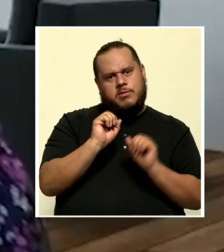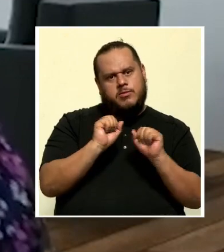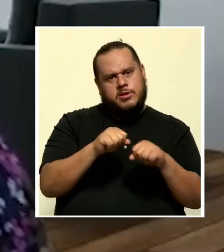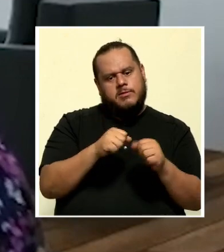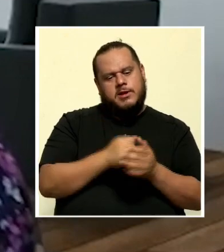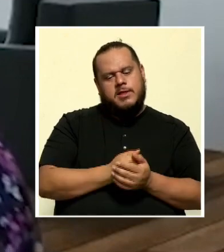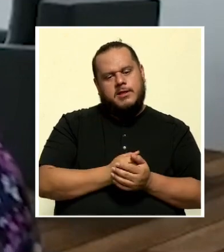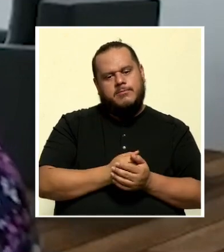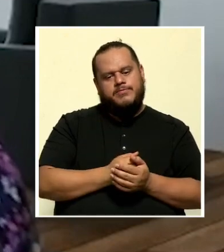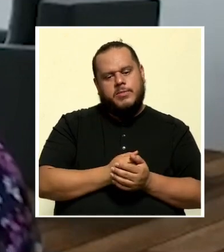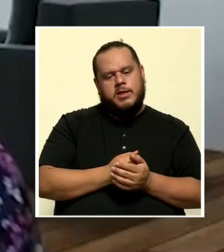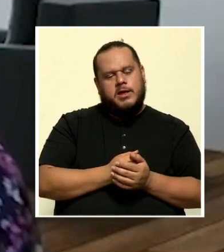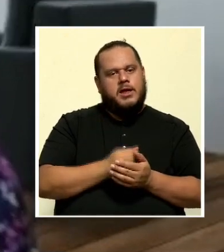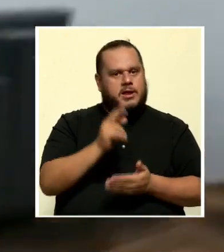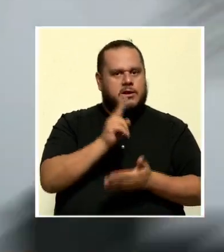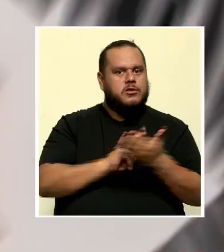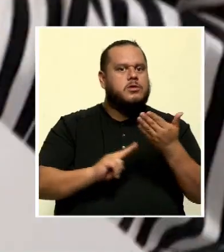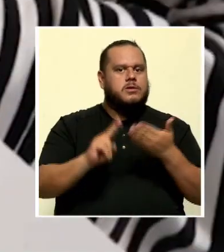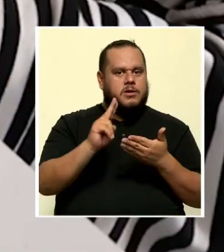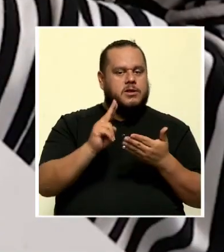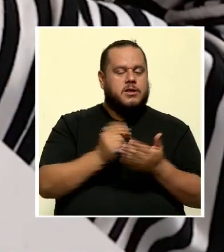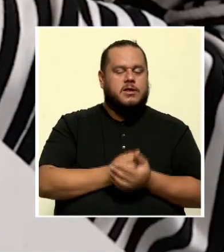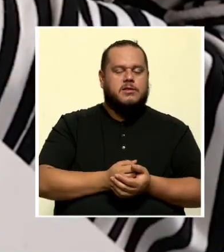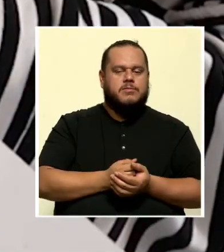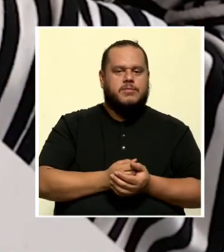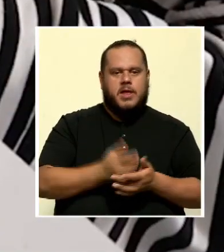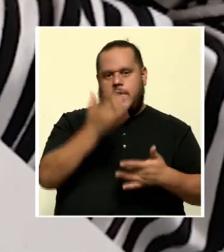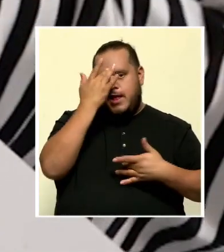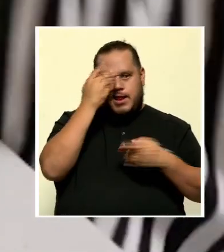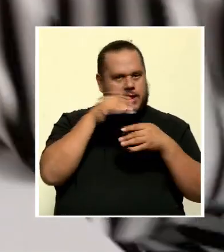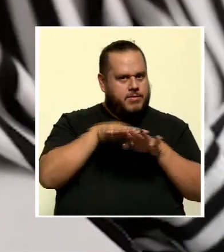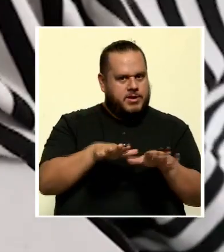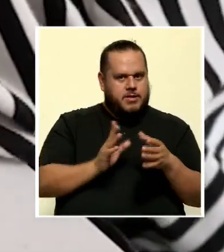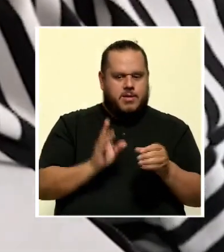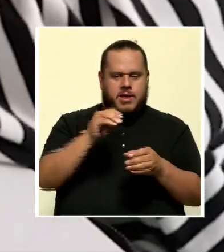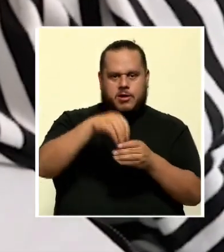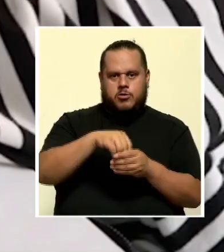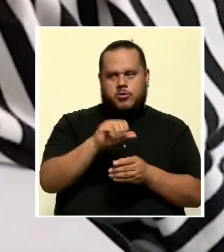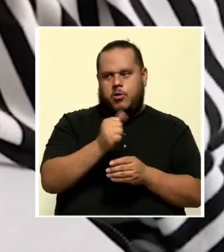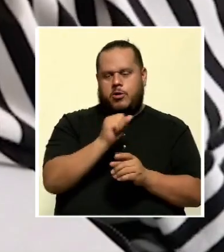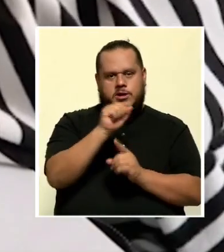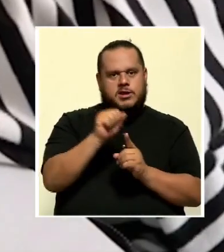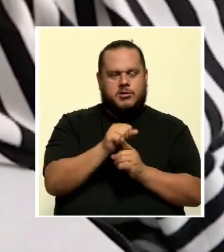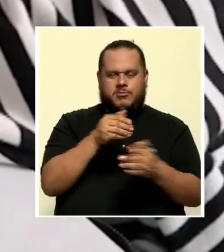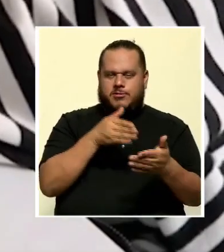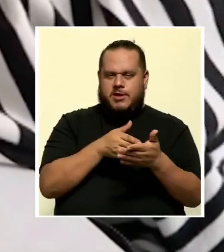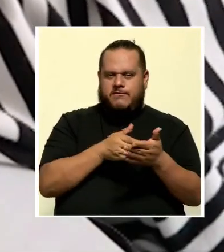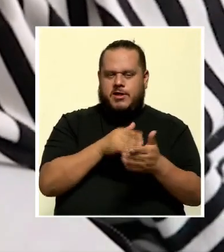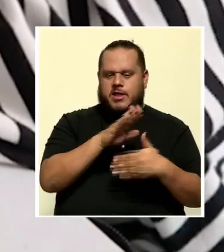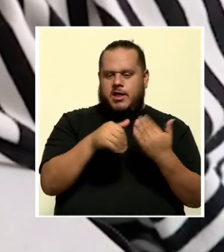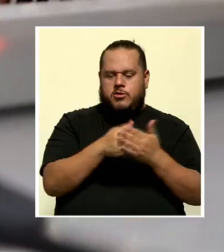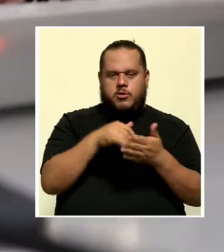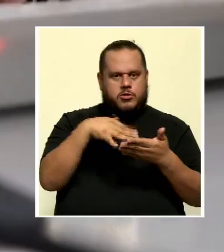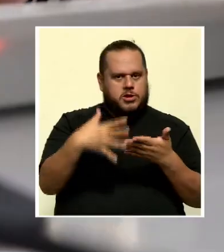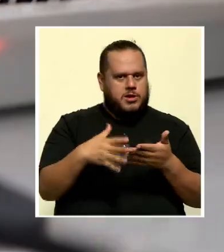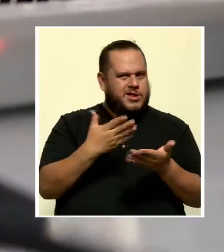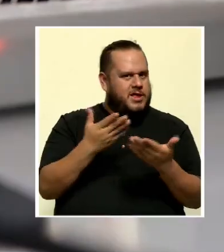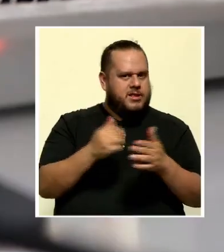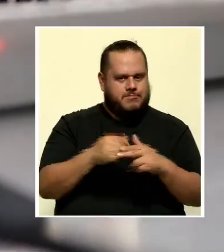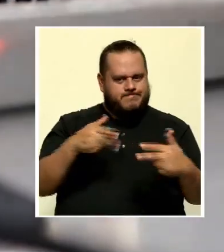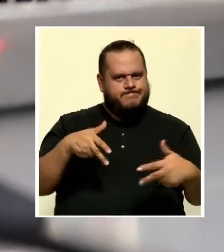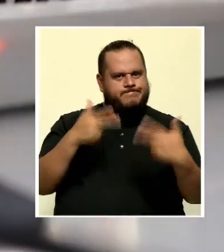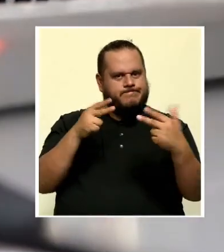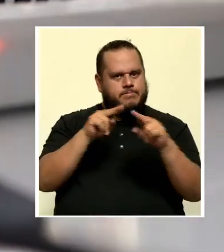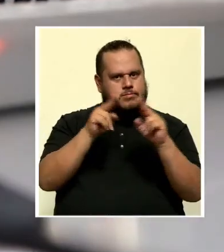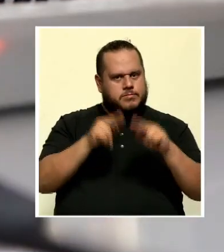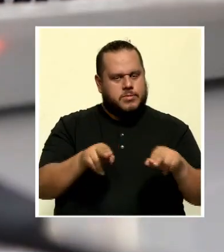posibilidad en las universidades. La pandemia incluyó otro factor que termina afectando a los estudiantes y es la virtualidad.